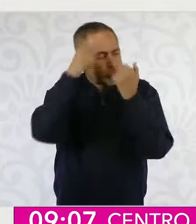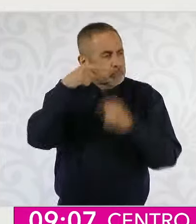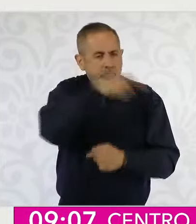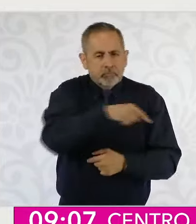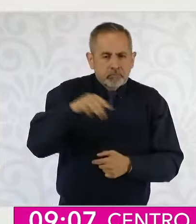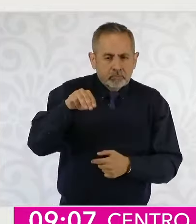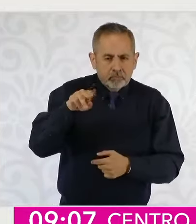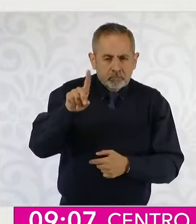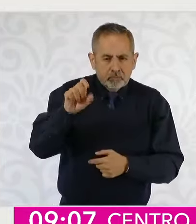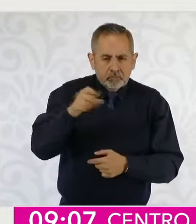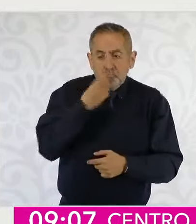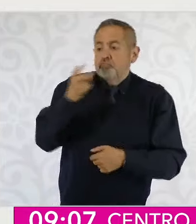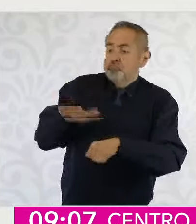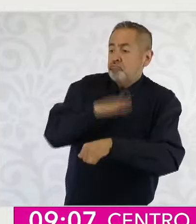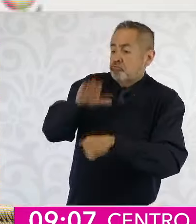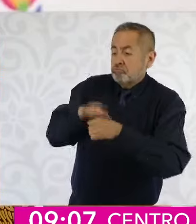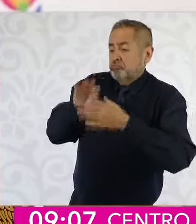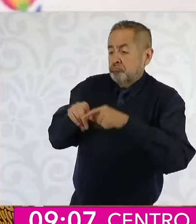pero no coincidimos.